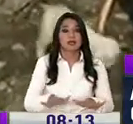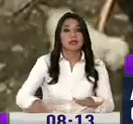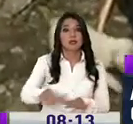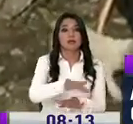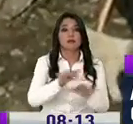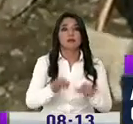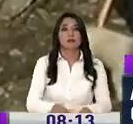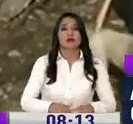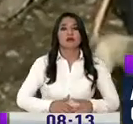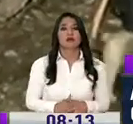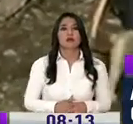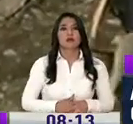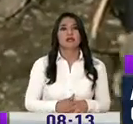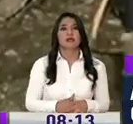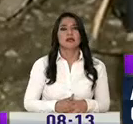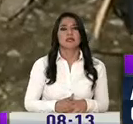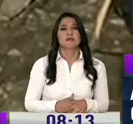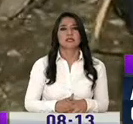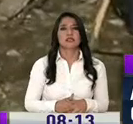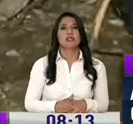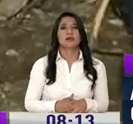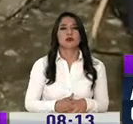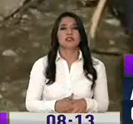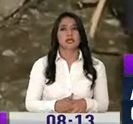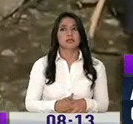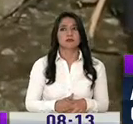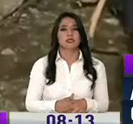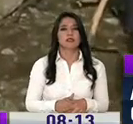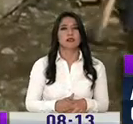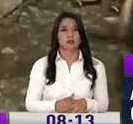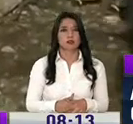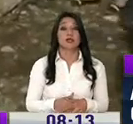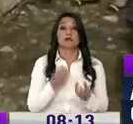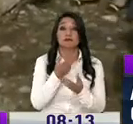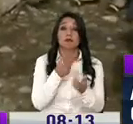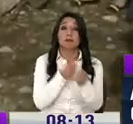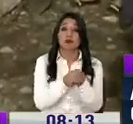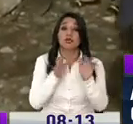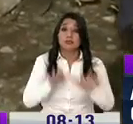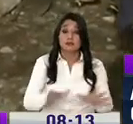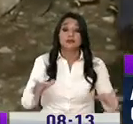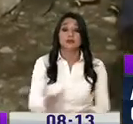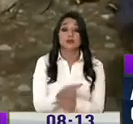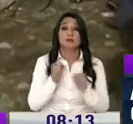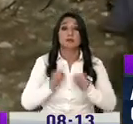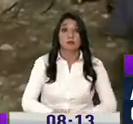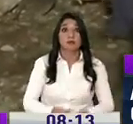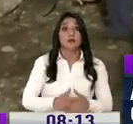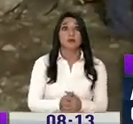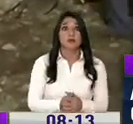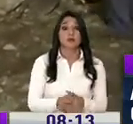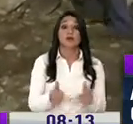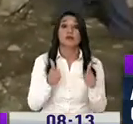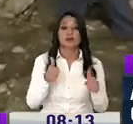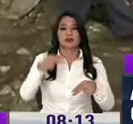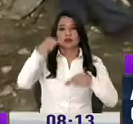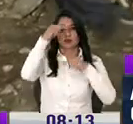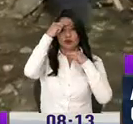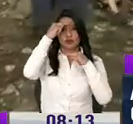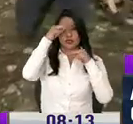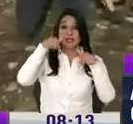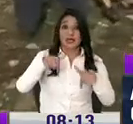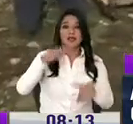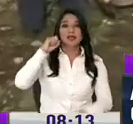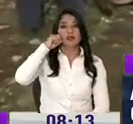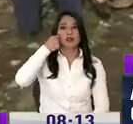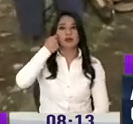sana convivencia, que también se conozcan, contribuye también para mejorar sus niveles incluso de seguridad. Y me decían que tienen muy buenas noticias porque estuvimos aquí,